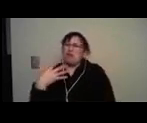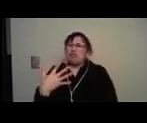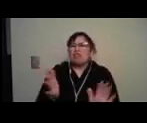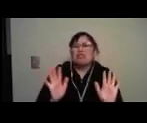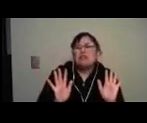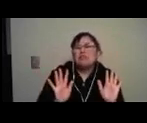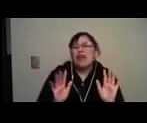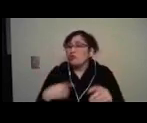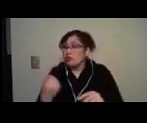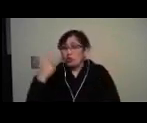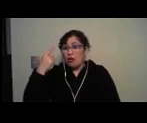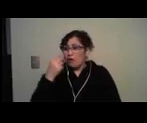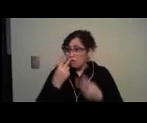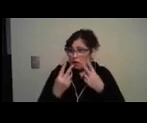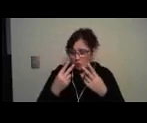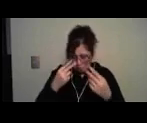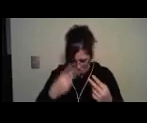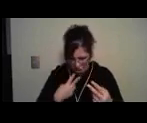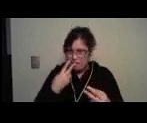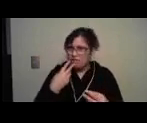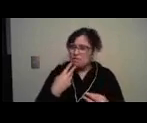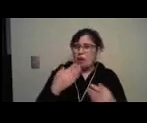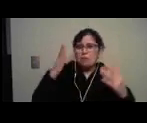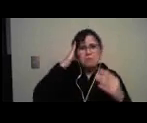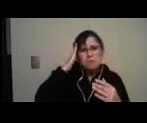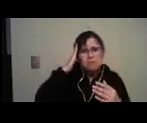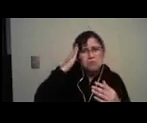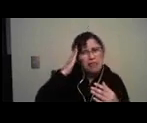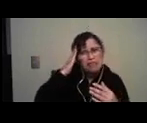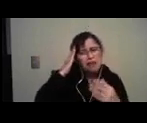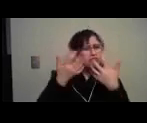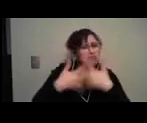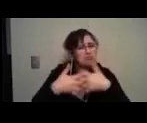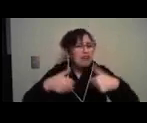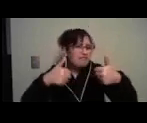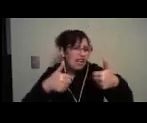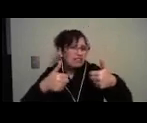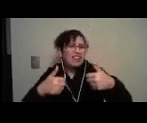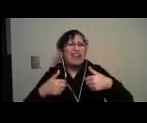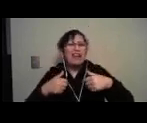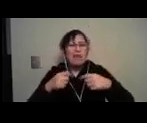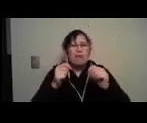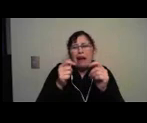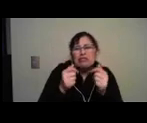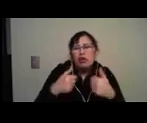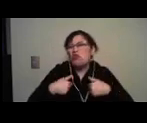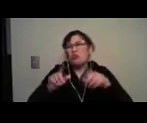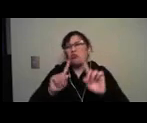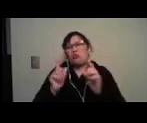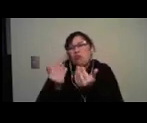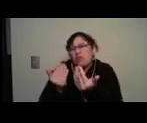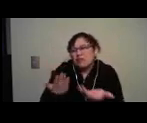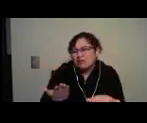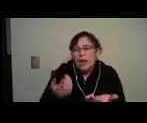la verdad es que uno a simple vista hace como que no la necesita, pero queda